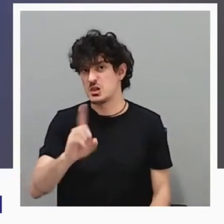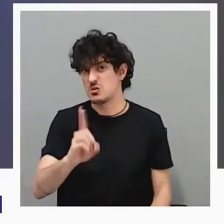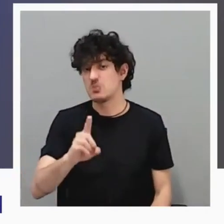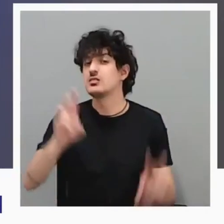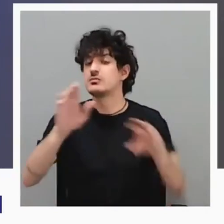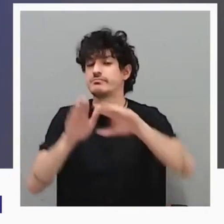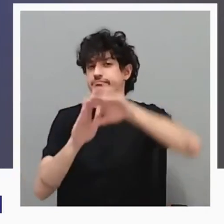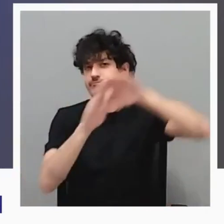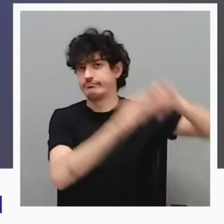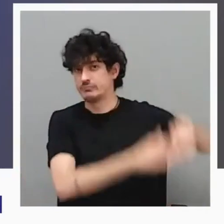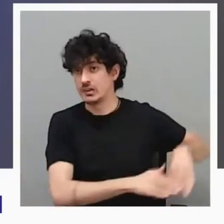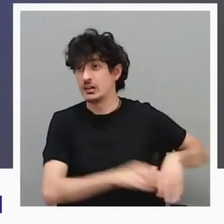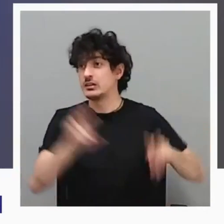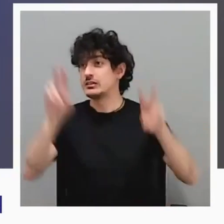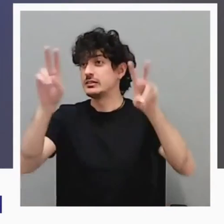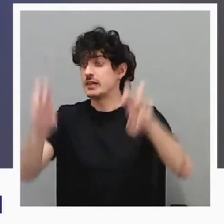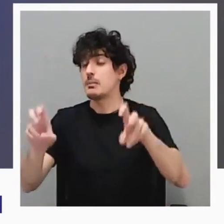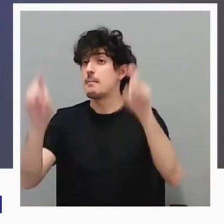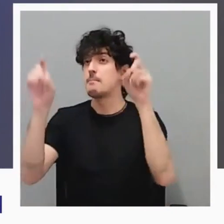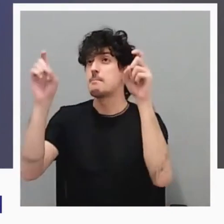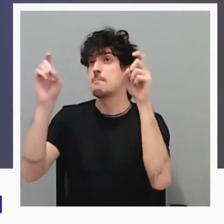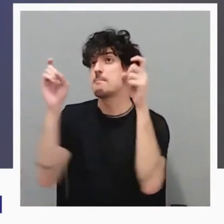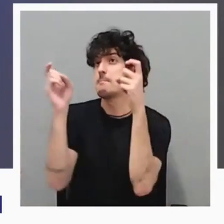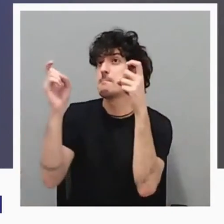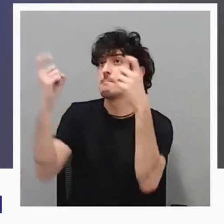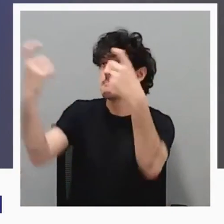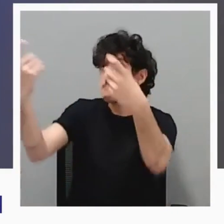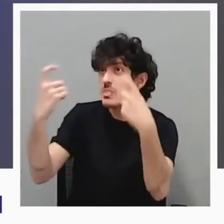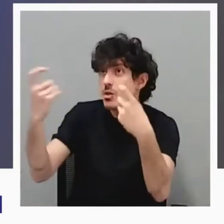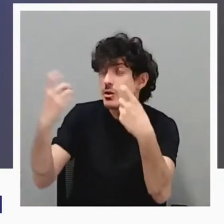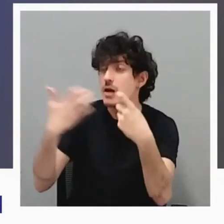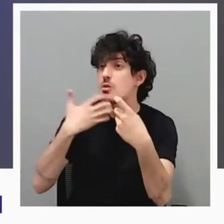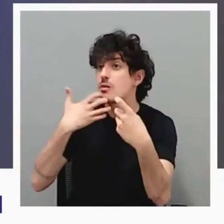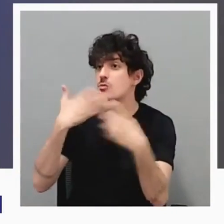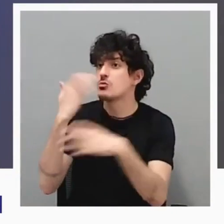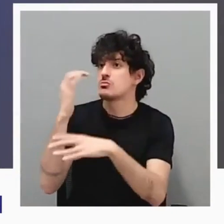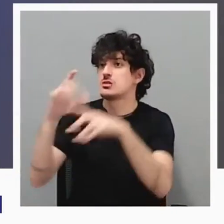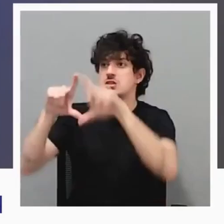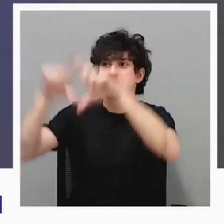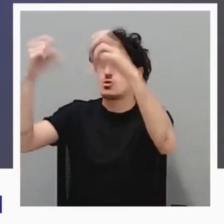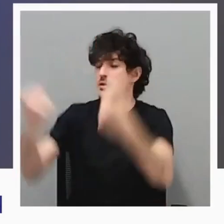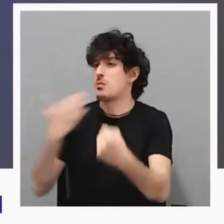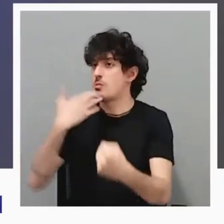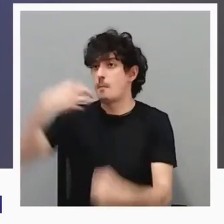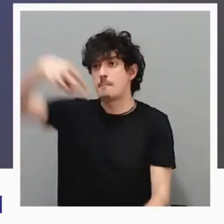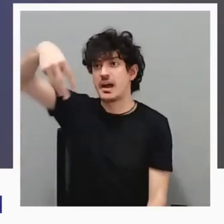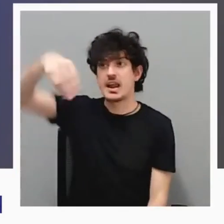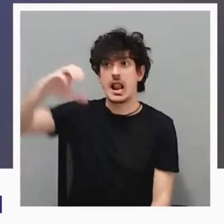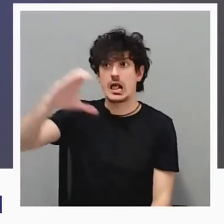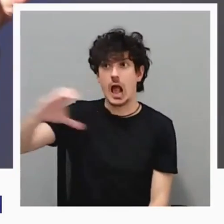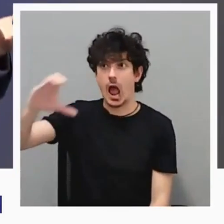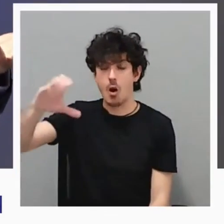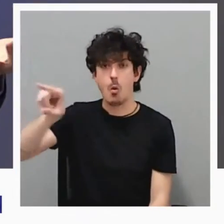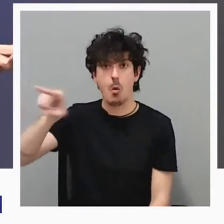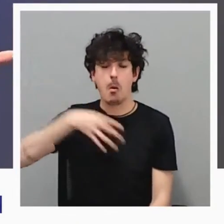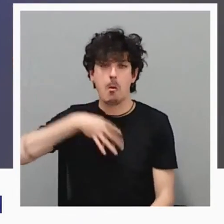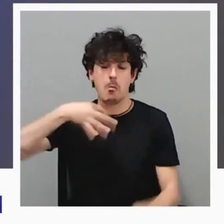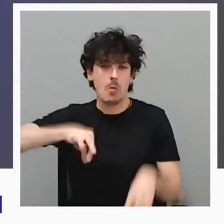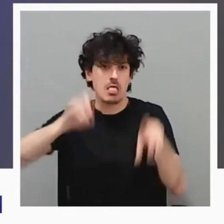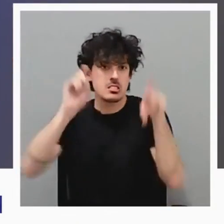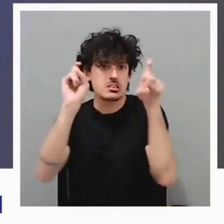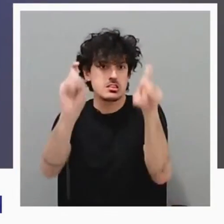pues, instituciones como LAM Magallanes Elcano u otras que pueden tener esa capacidad de ser